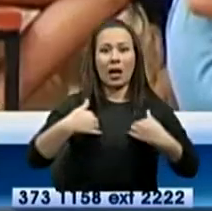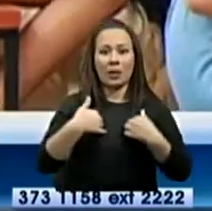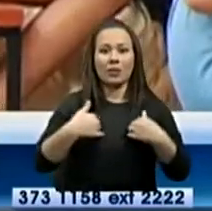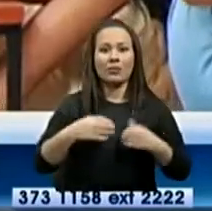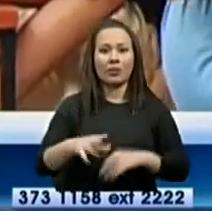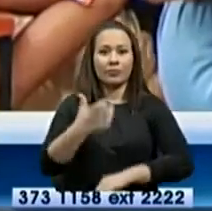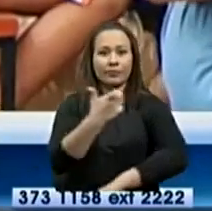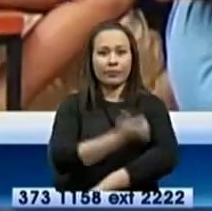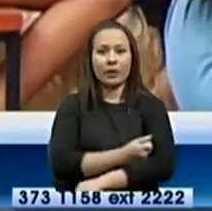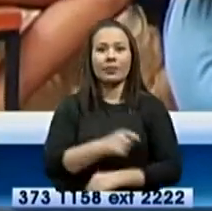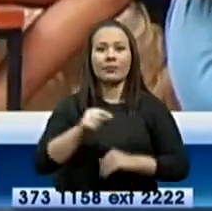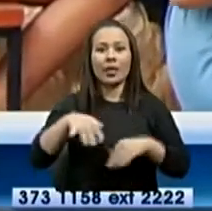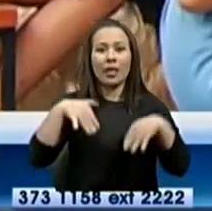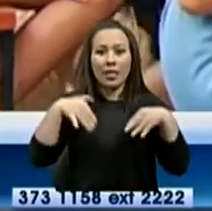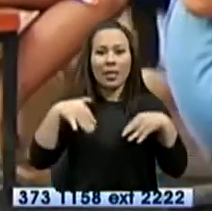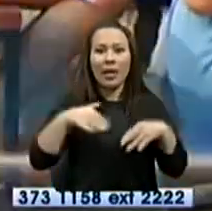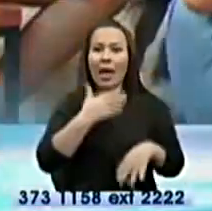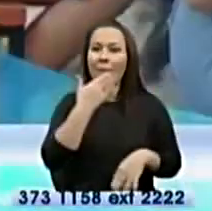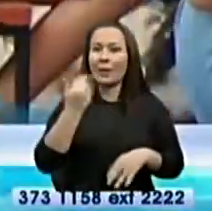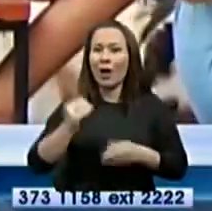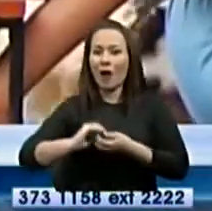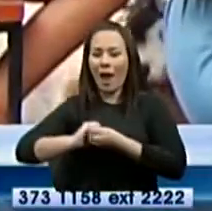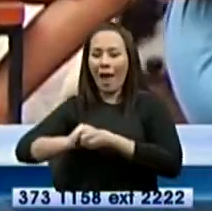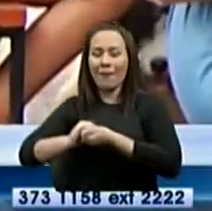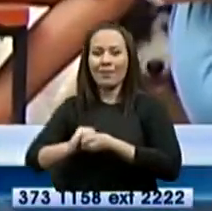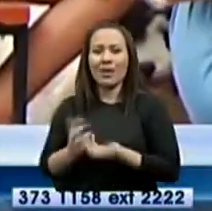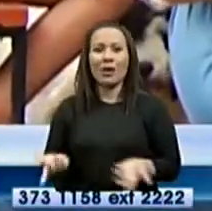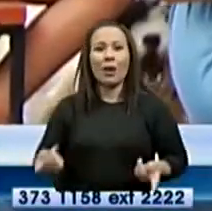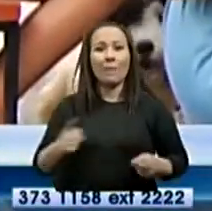vacunada. Las mascotas son los mejores amigos del hombre, pero